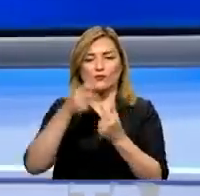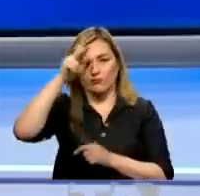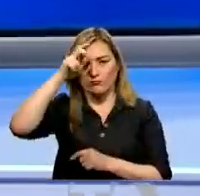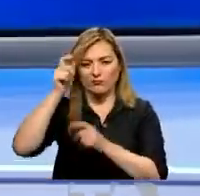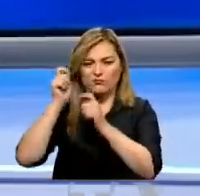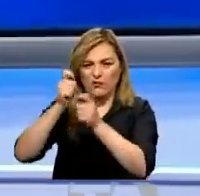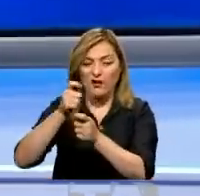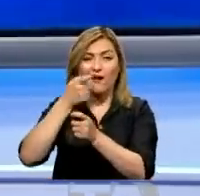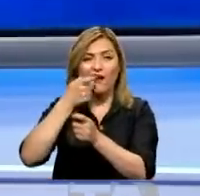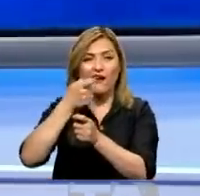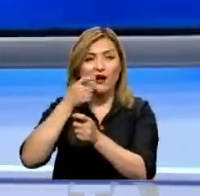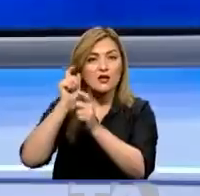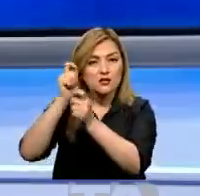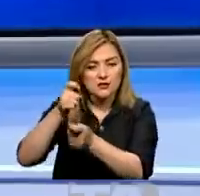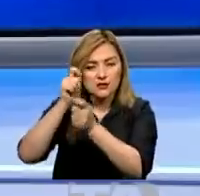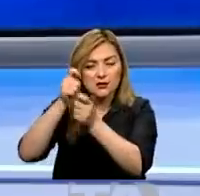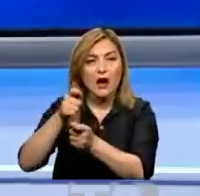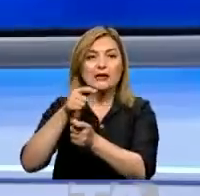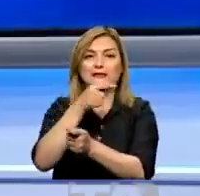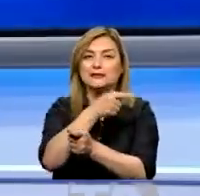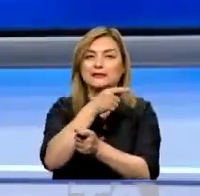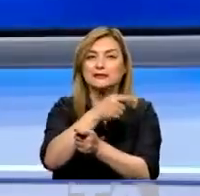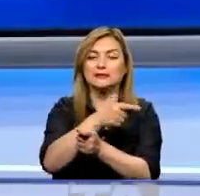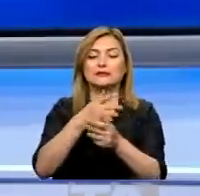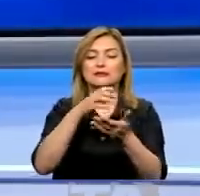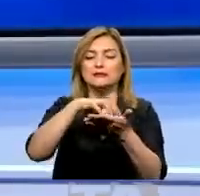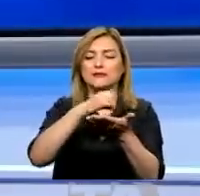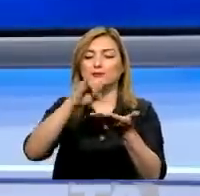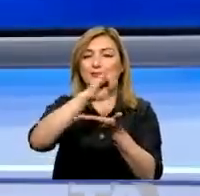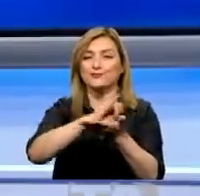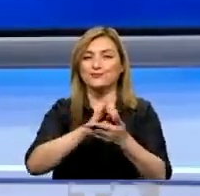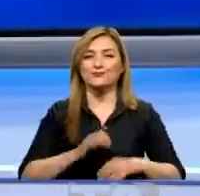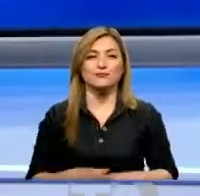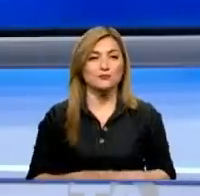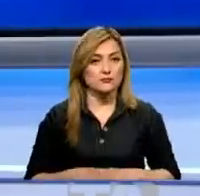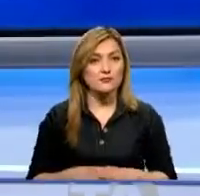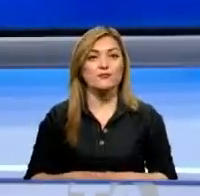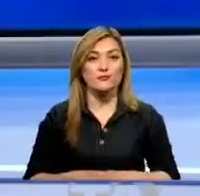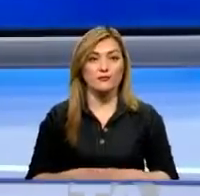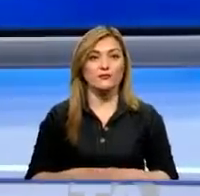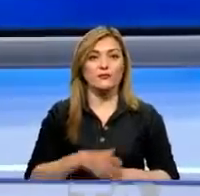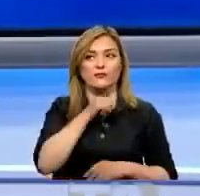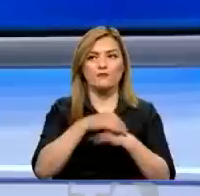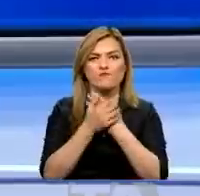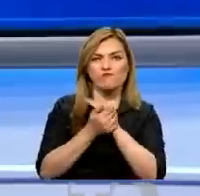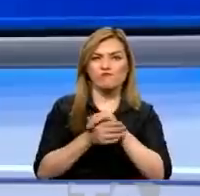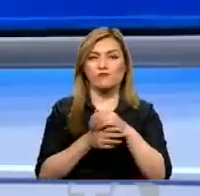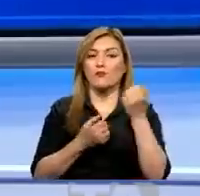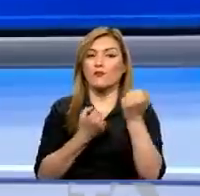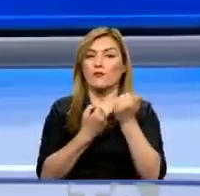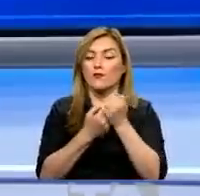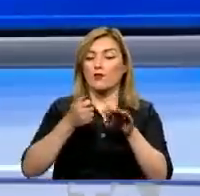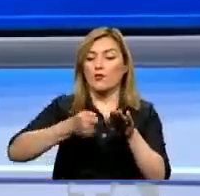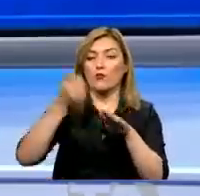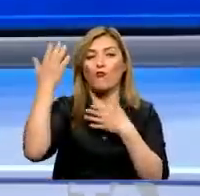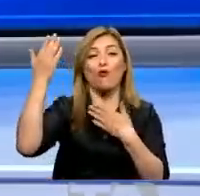mineros ilegales a la zona de Buenos Aires en la provincia de Imbabura. Explicó que esta actividad cuenta con el apoyo del crimen organizado, abogados